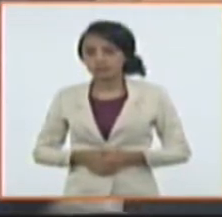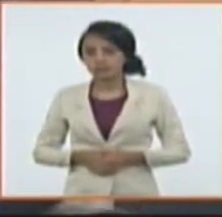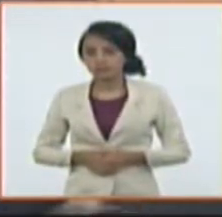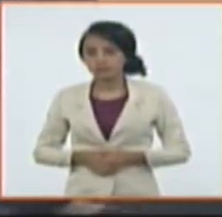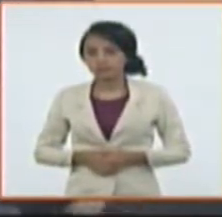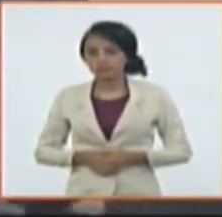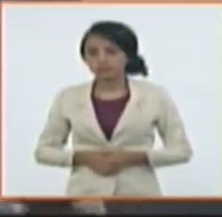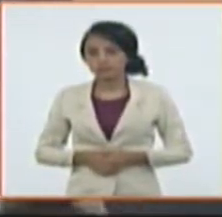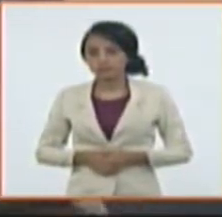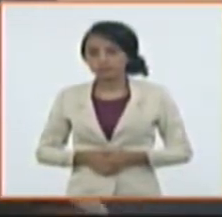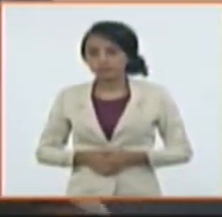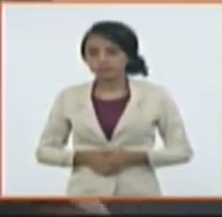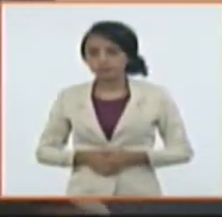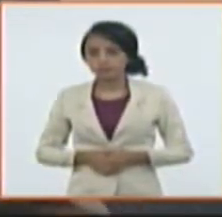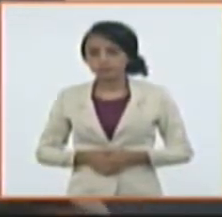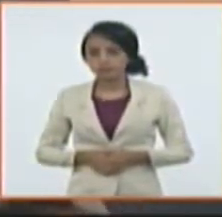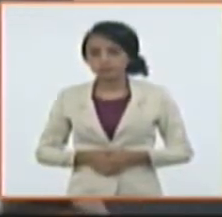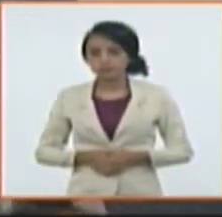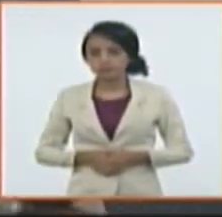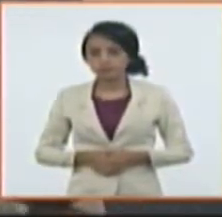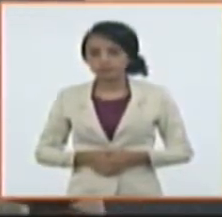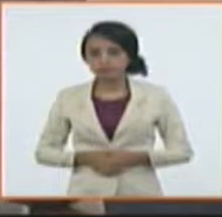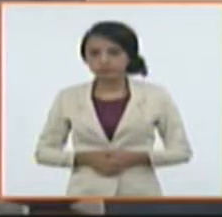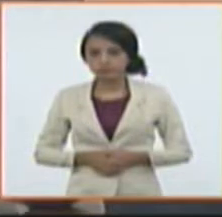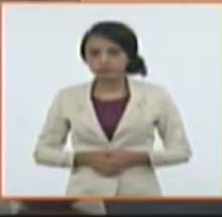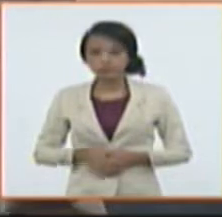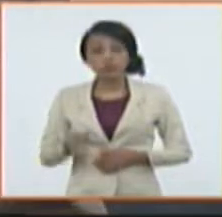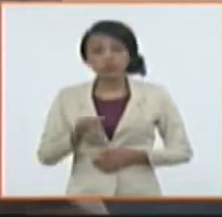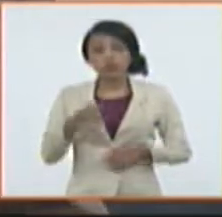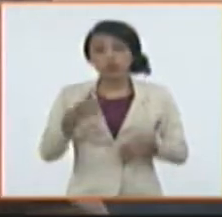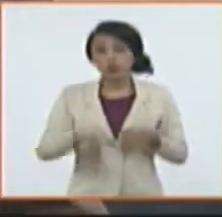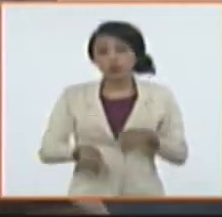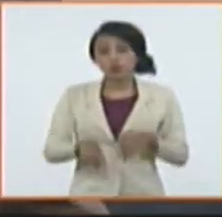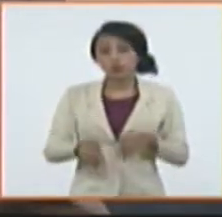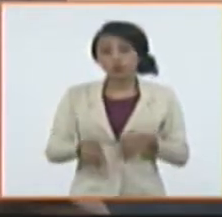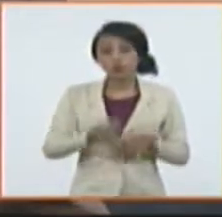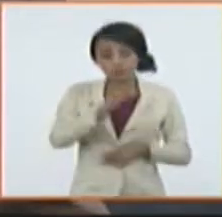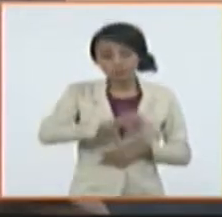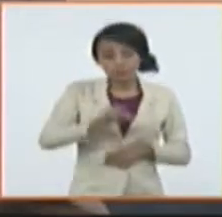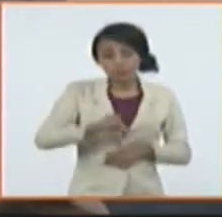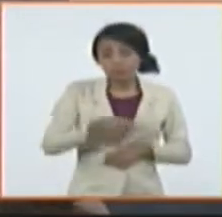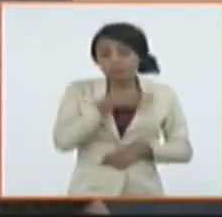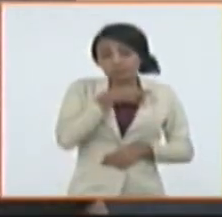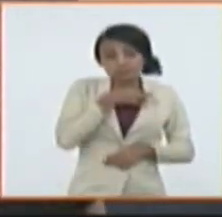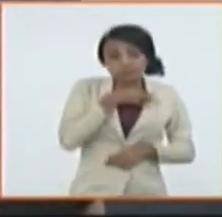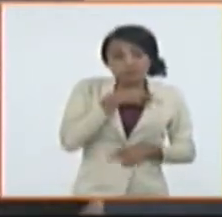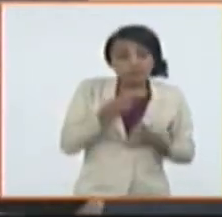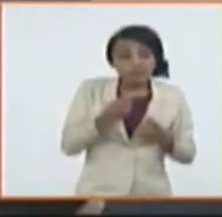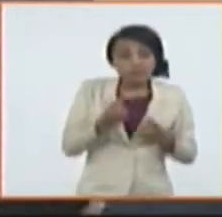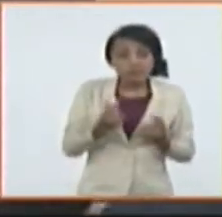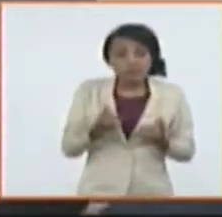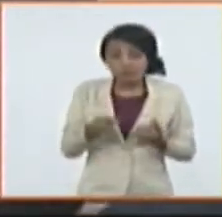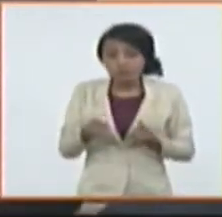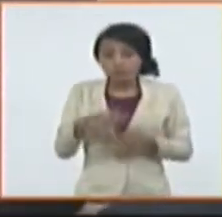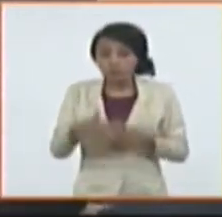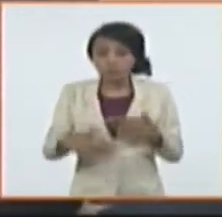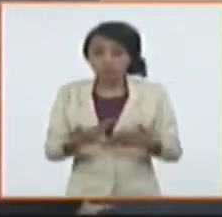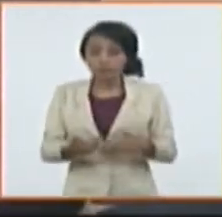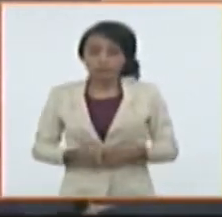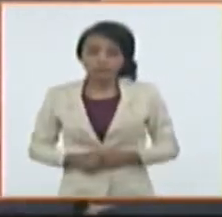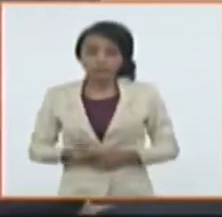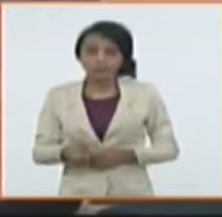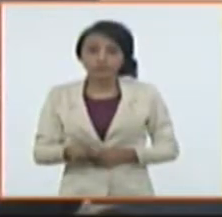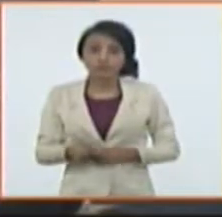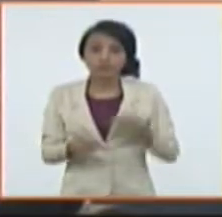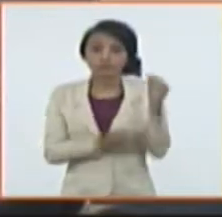y la situación de sectores vulnerables de nuestra población. Se ha potenciado la necesidad del